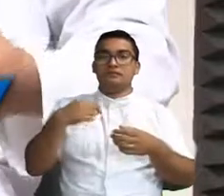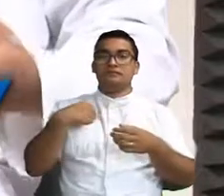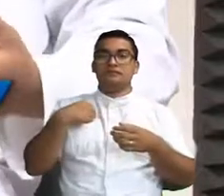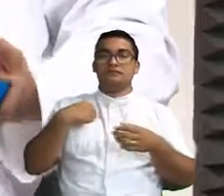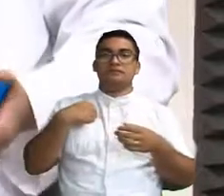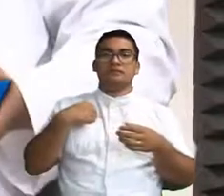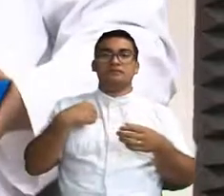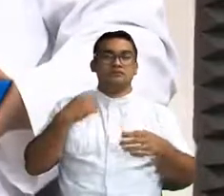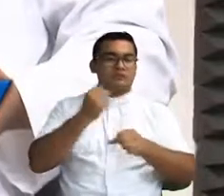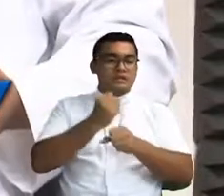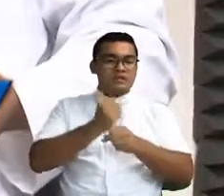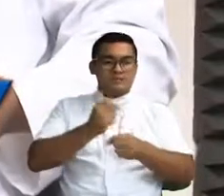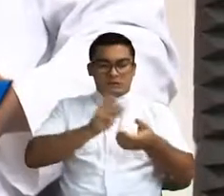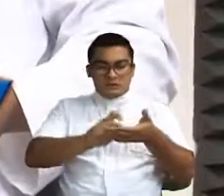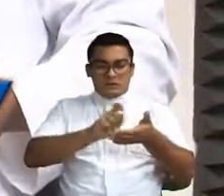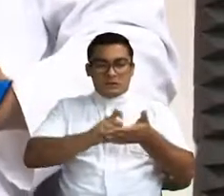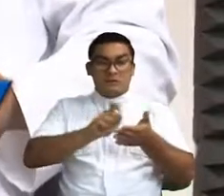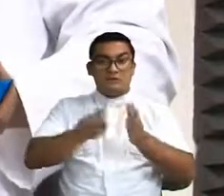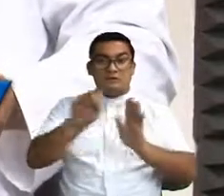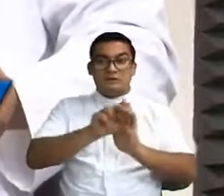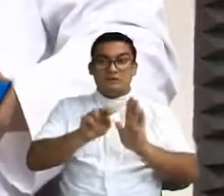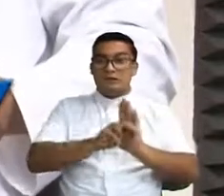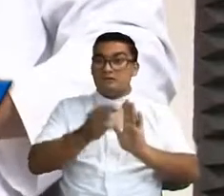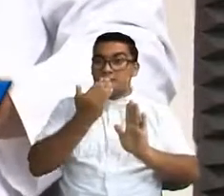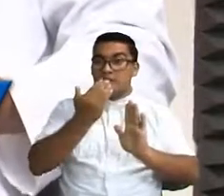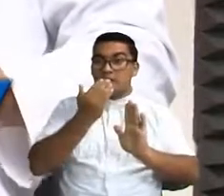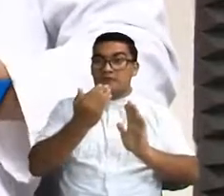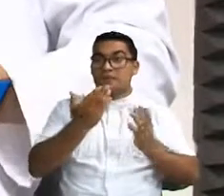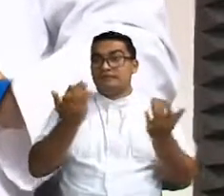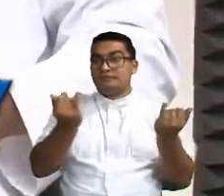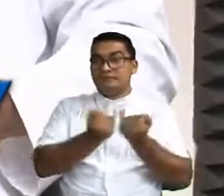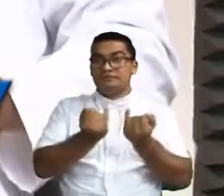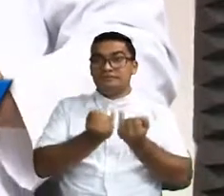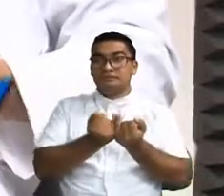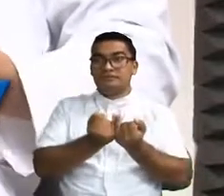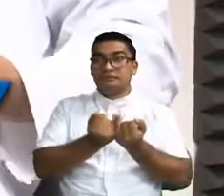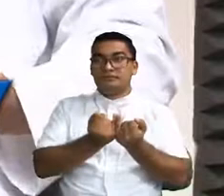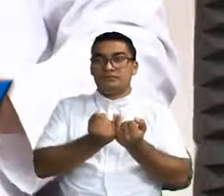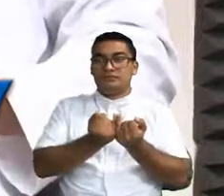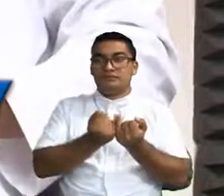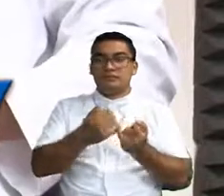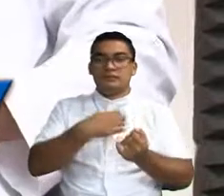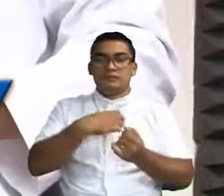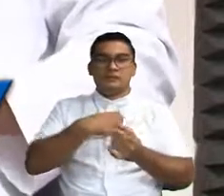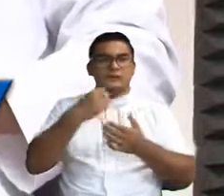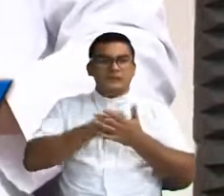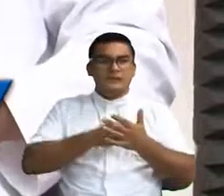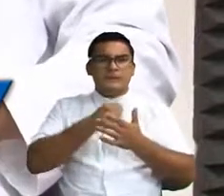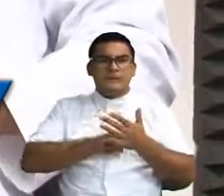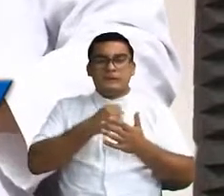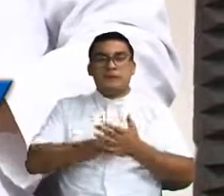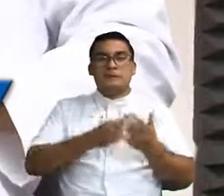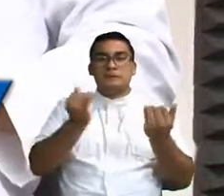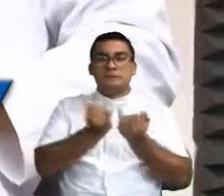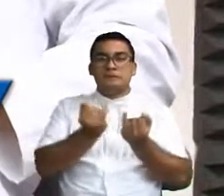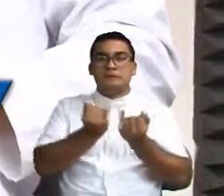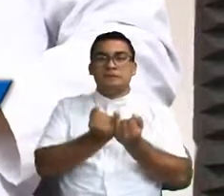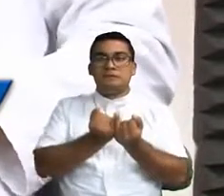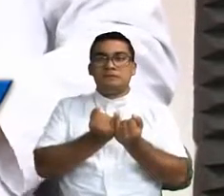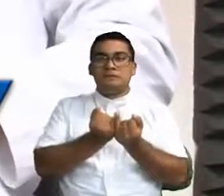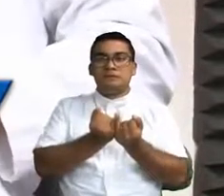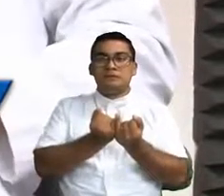o tener buenas calificaciones al final del año, es donde comenzamos a presionarnos nosotros mismos. Ahí es donde nosotros le